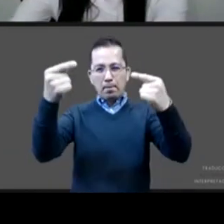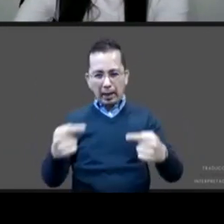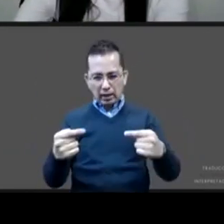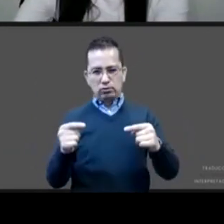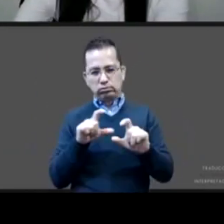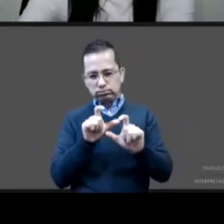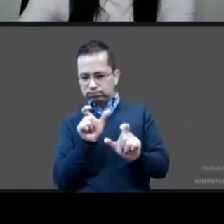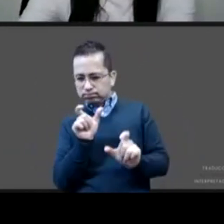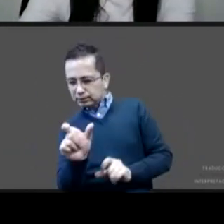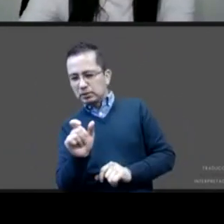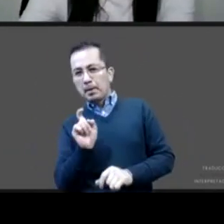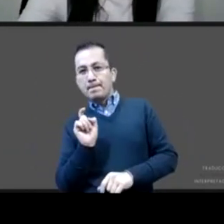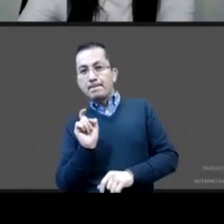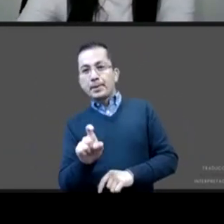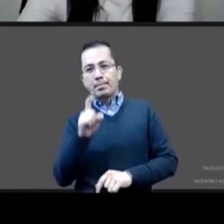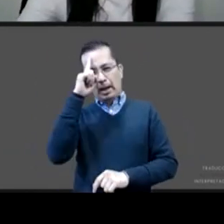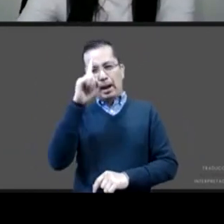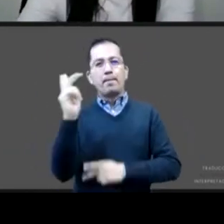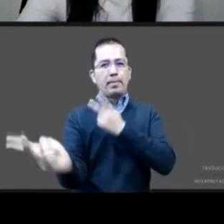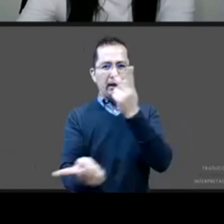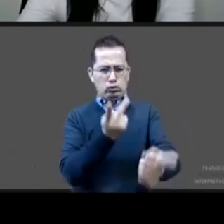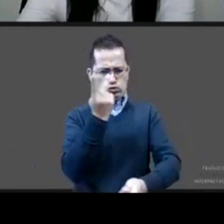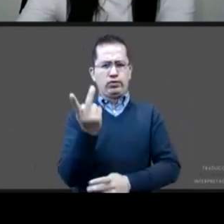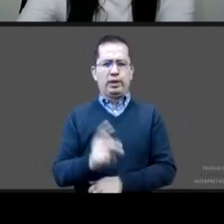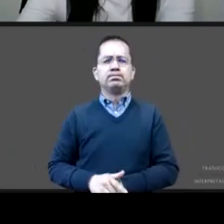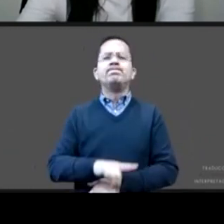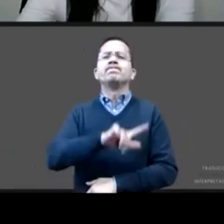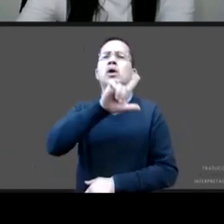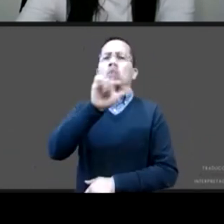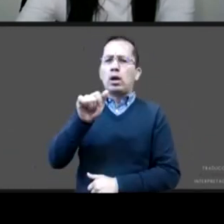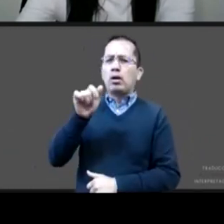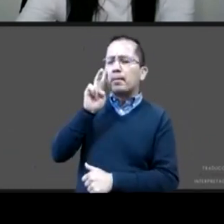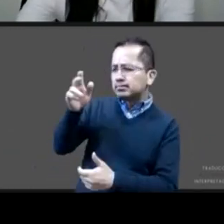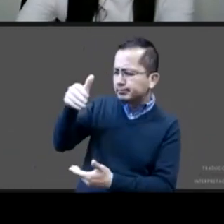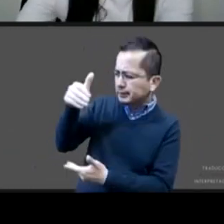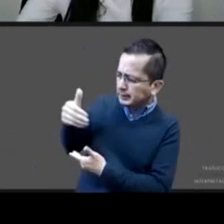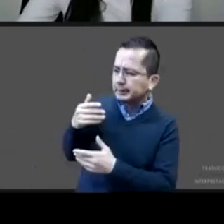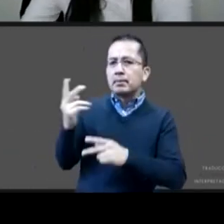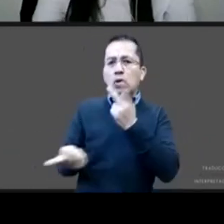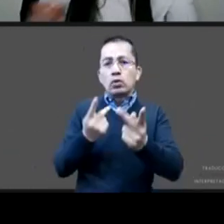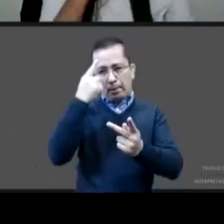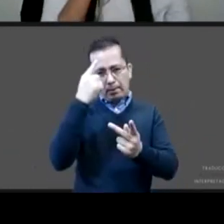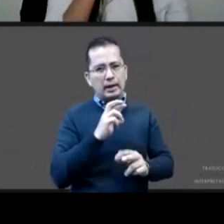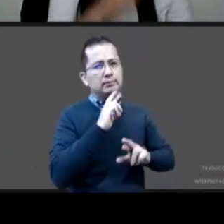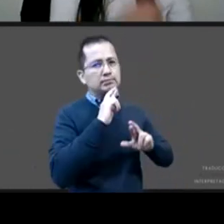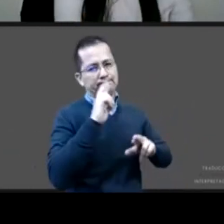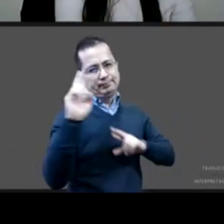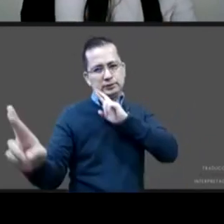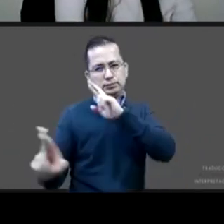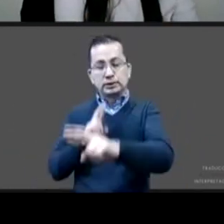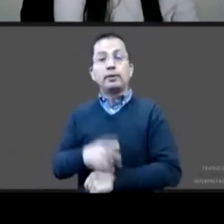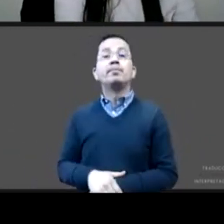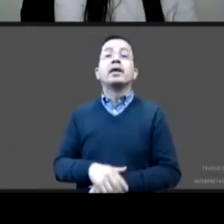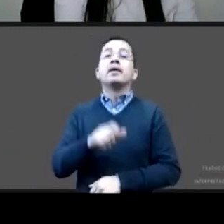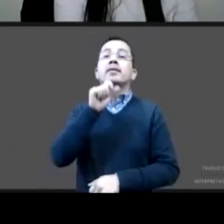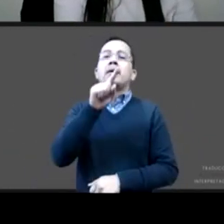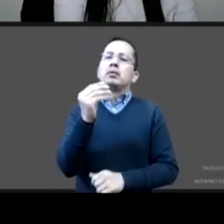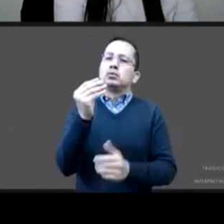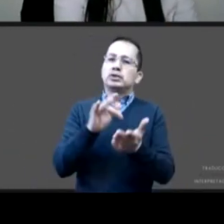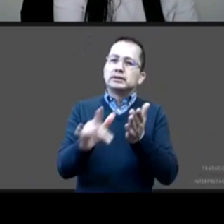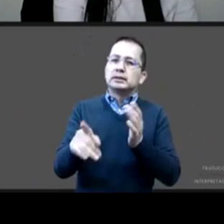preguntas. Vamos a tratar de recuperarlas en un momento. Y también agradecer nuevamente la traducción del lenguaje de señas a Erika Ordóñez y a